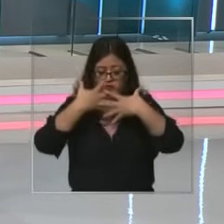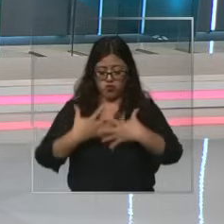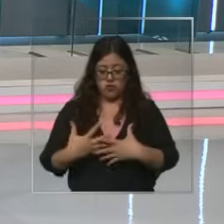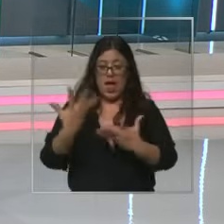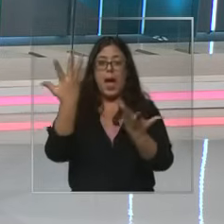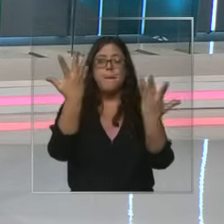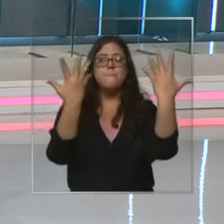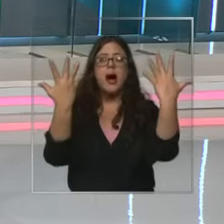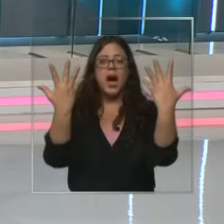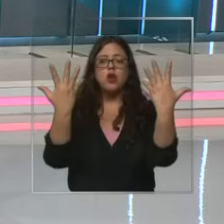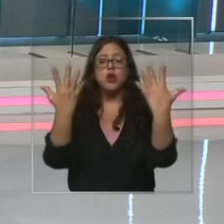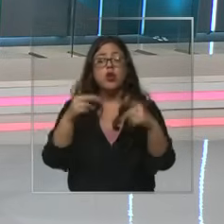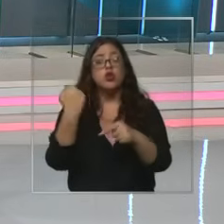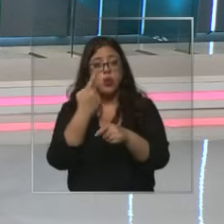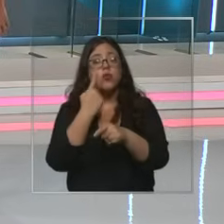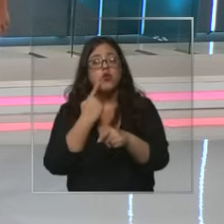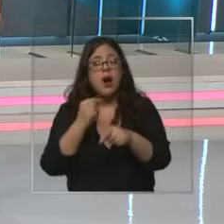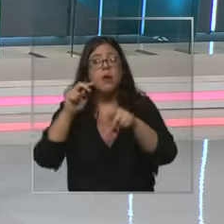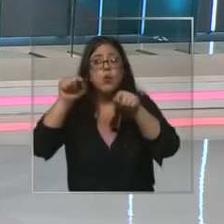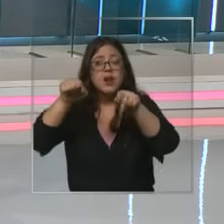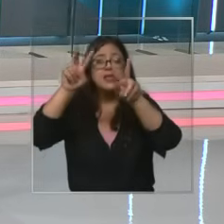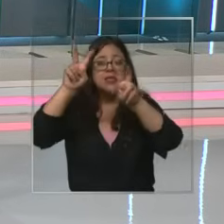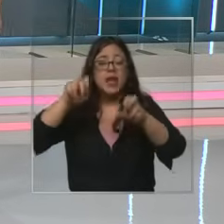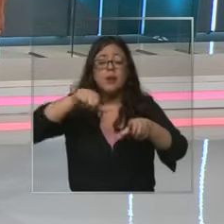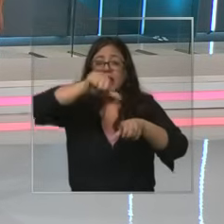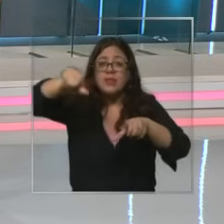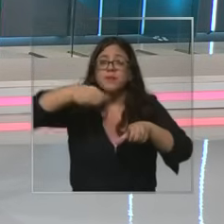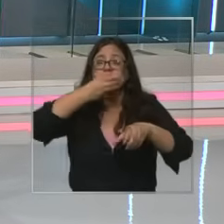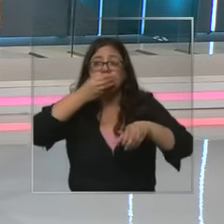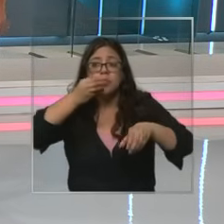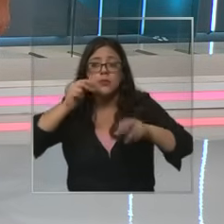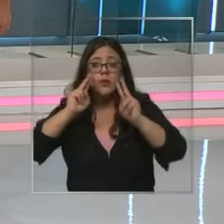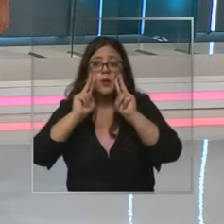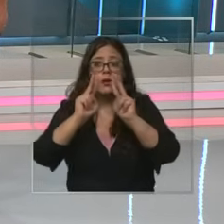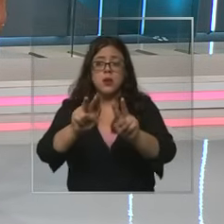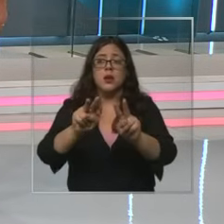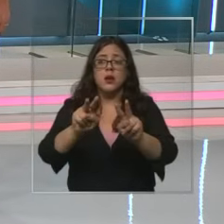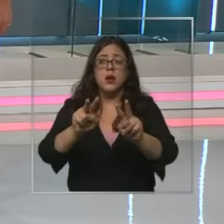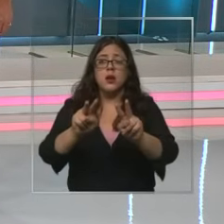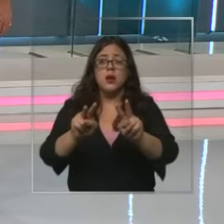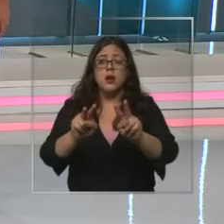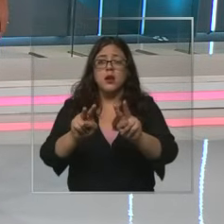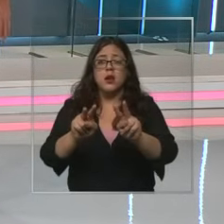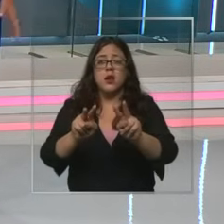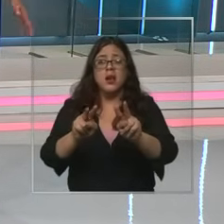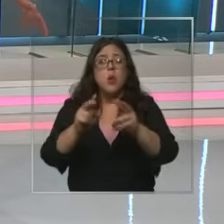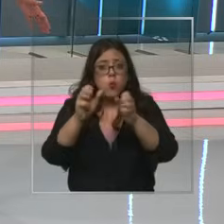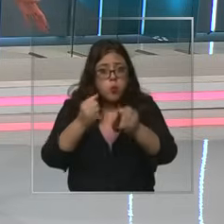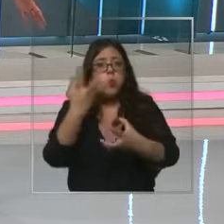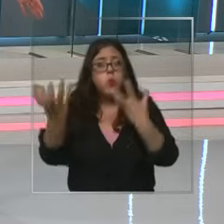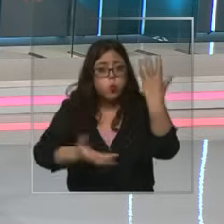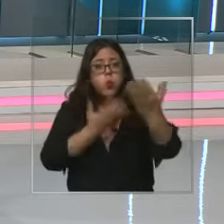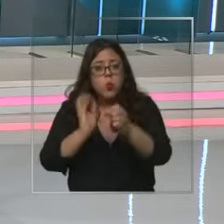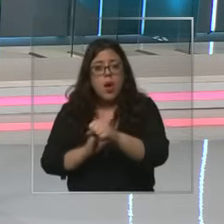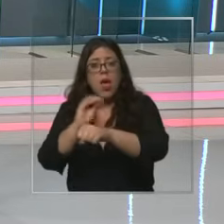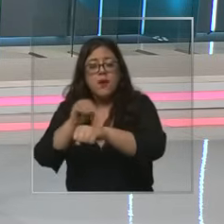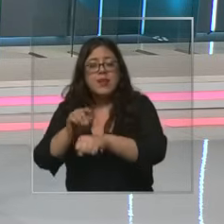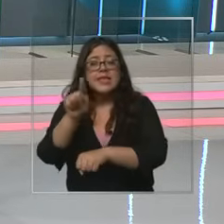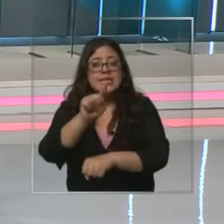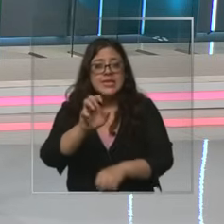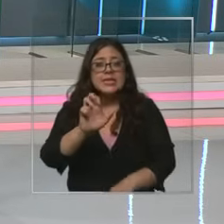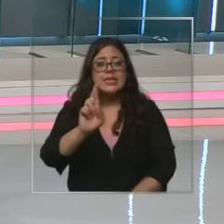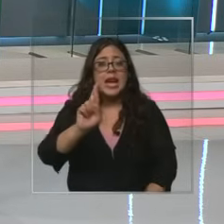manos. Bueno, pusimos a prueba el saborizante y esta es la imagen. Es completamente inflamable. Esto ha alertado al